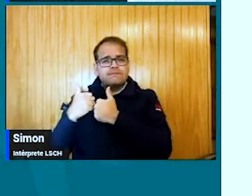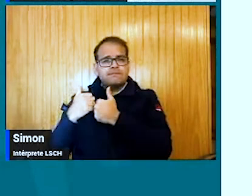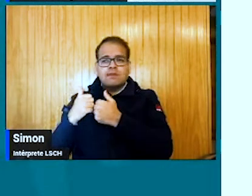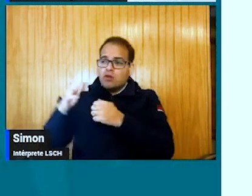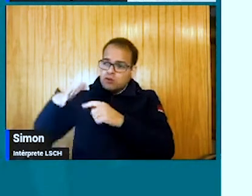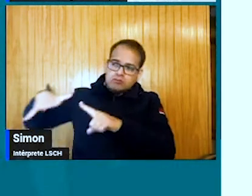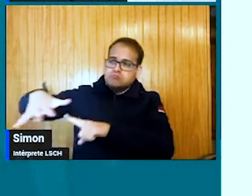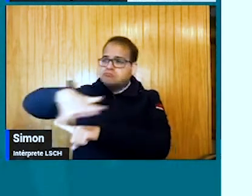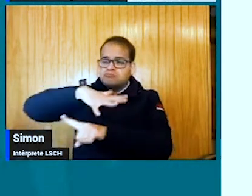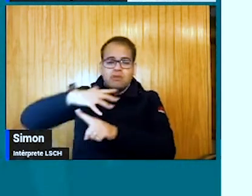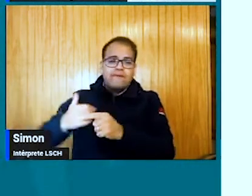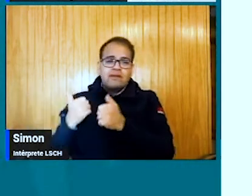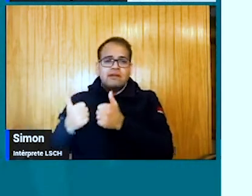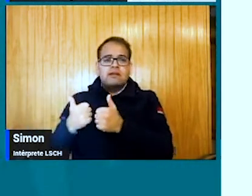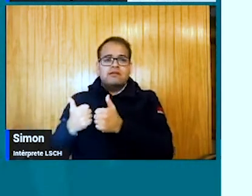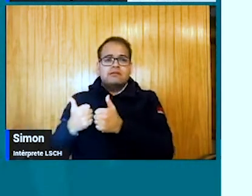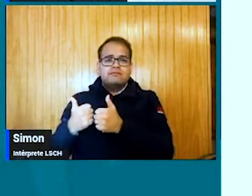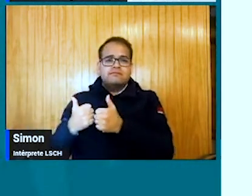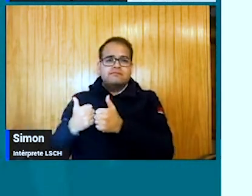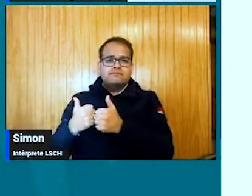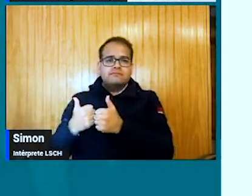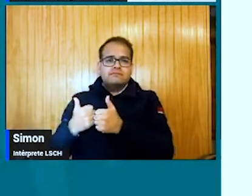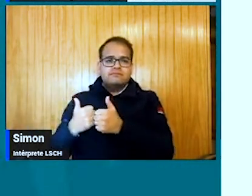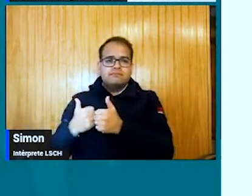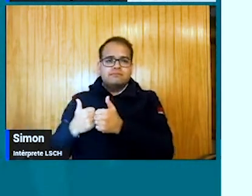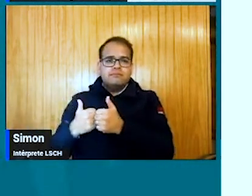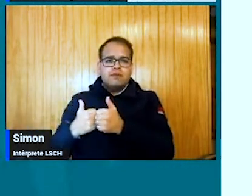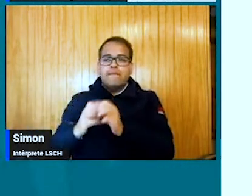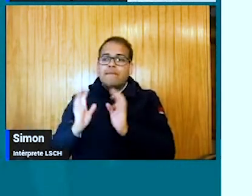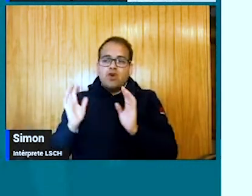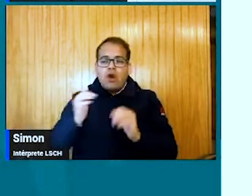cubrieron perfecto y todo. Chuta, ayer no heló.